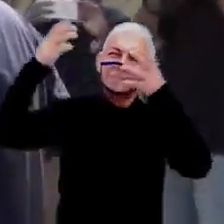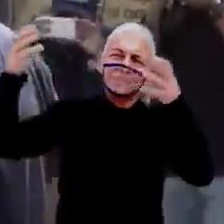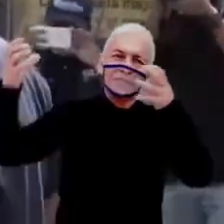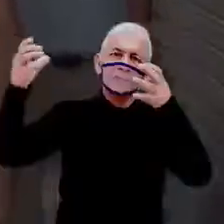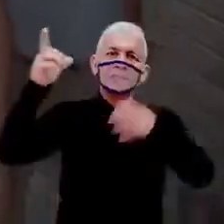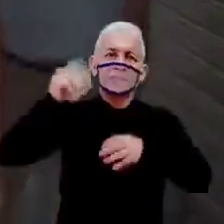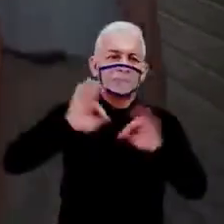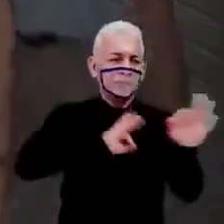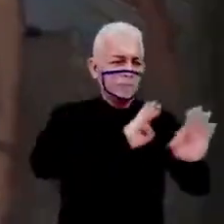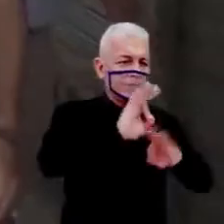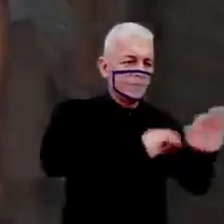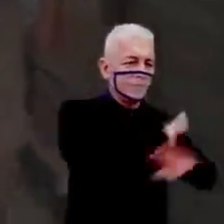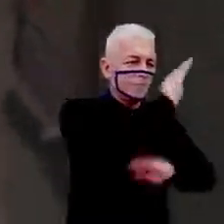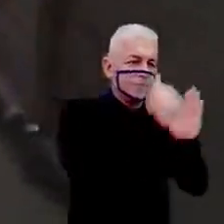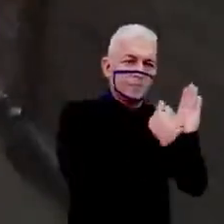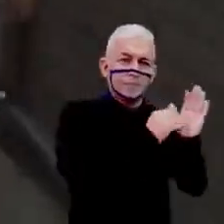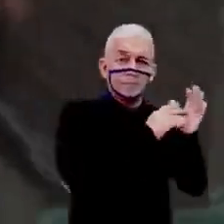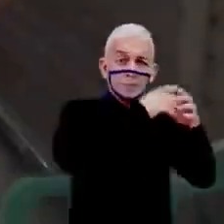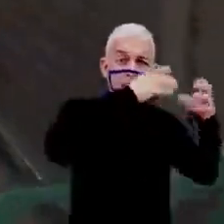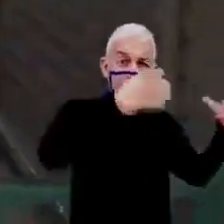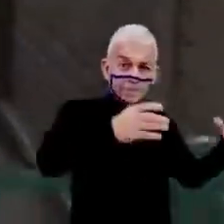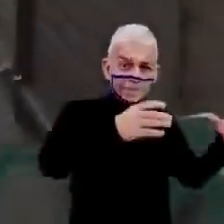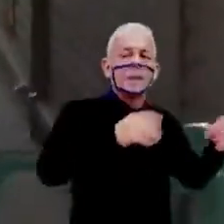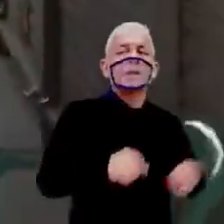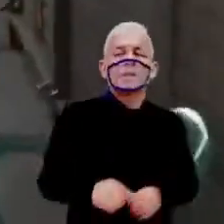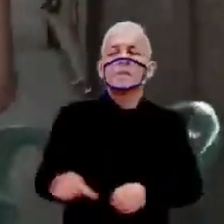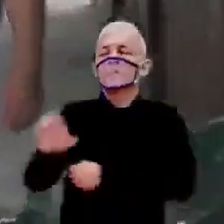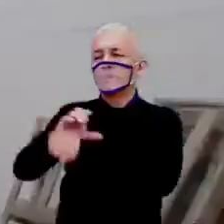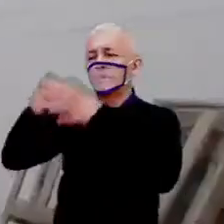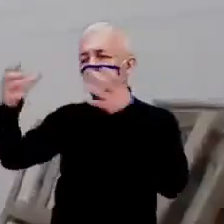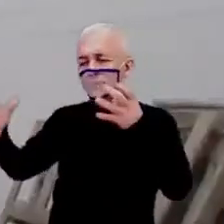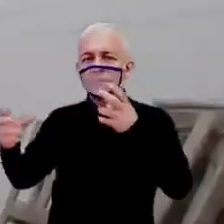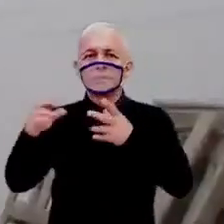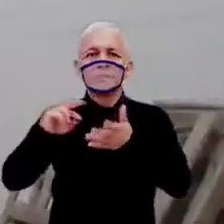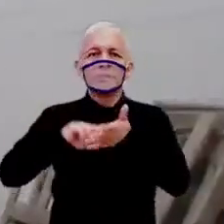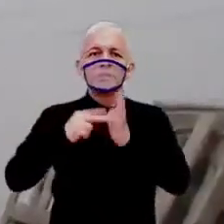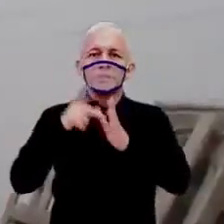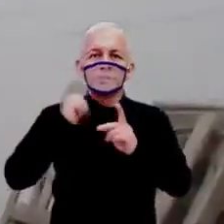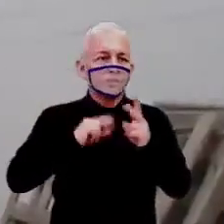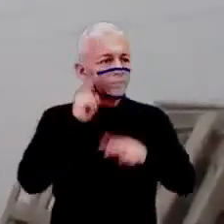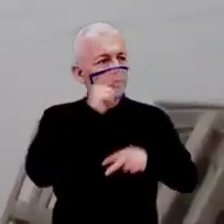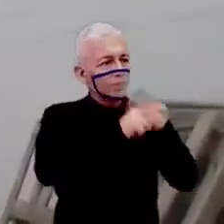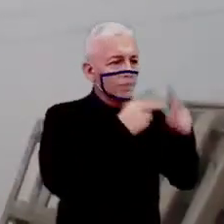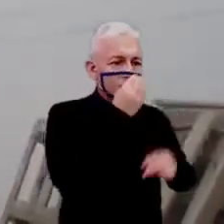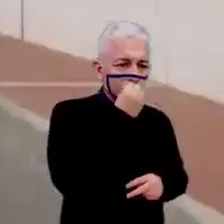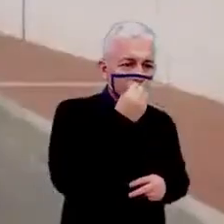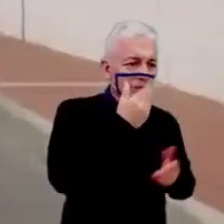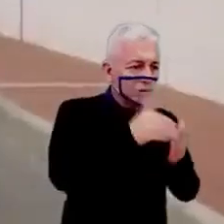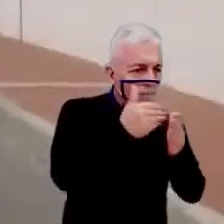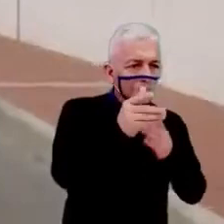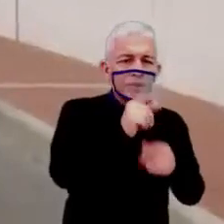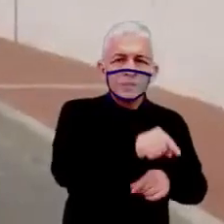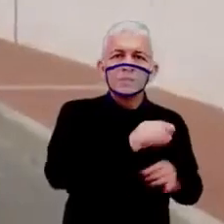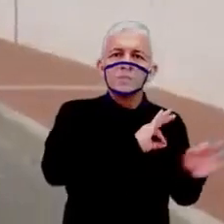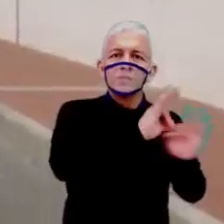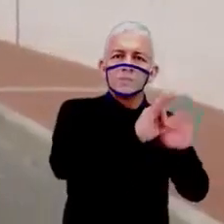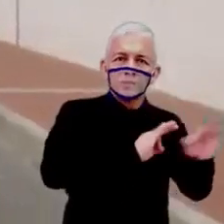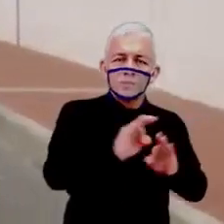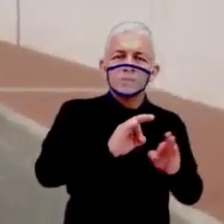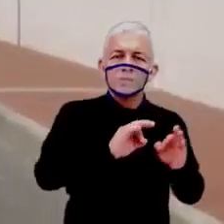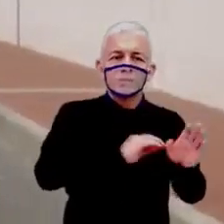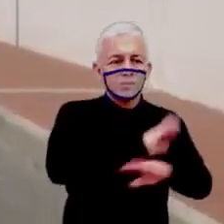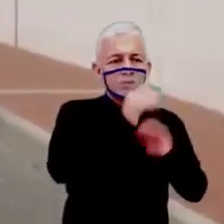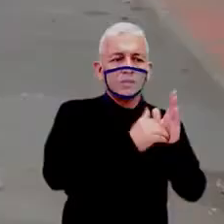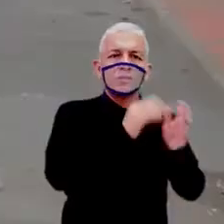mercado. Este será el mercado en donde llevaremos a los turistas a conocer, a comer y a comprar. Este será un